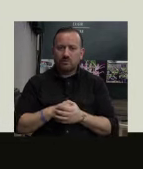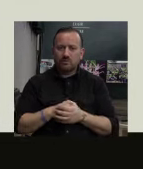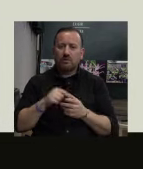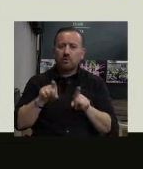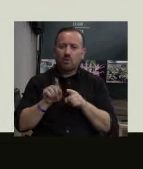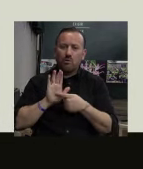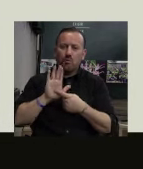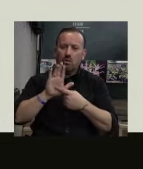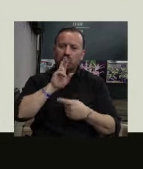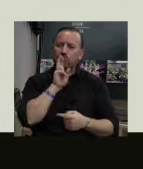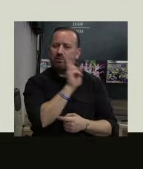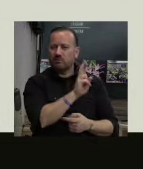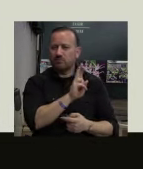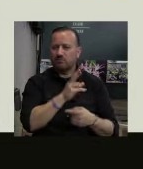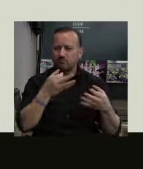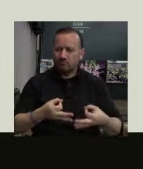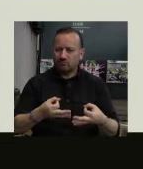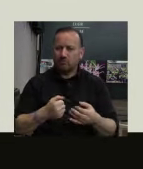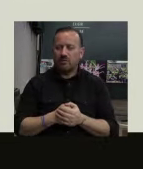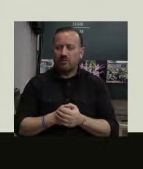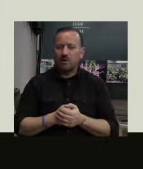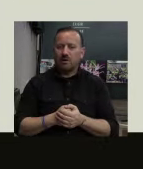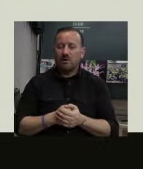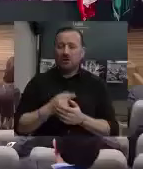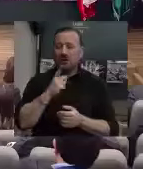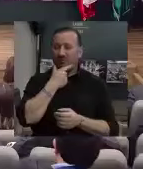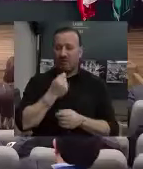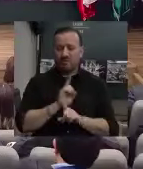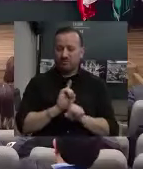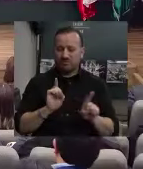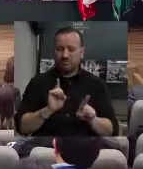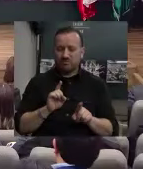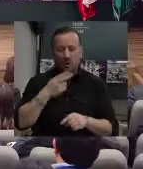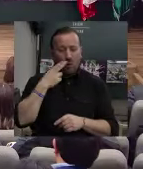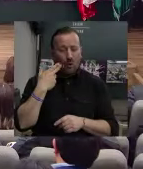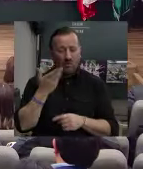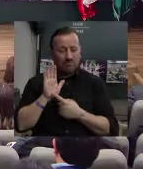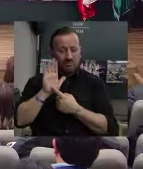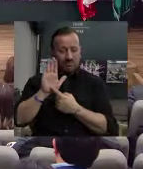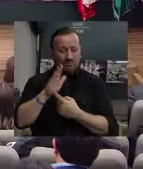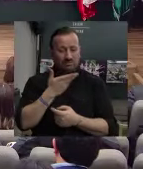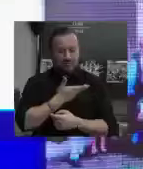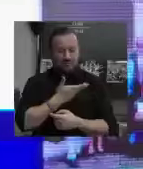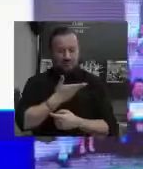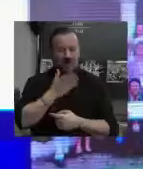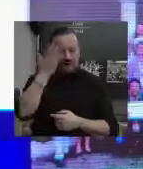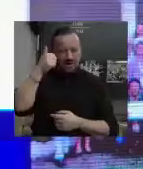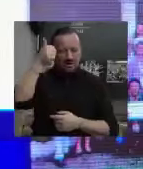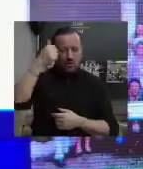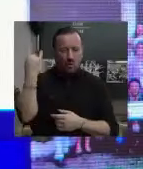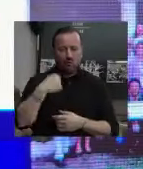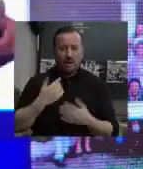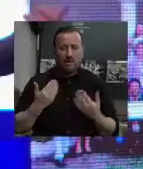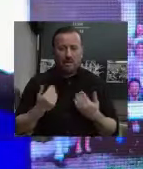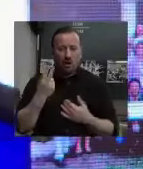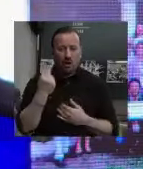Mostrar resultados No fue fácil este es Juan Luis Mejía el rector de la universidad tuve que esperar 12